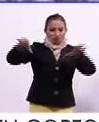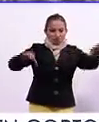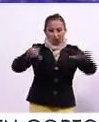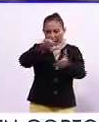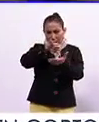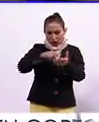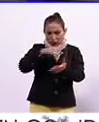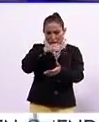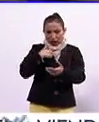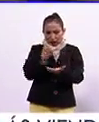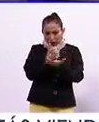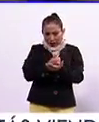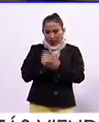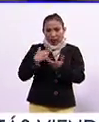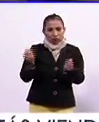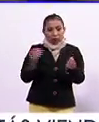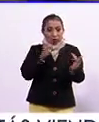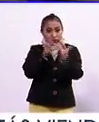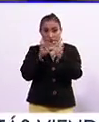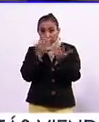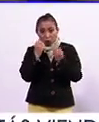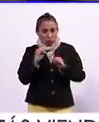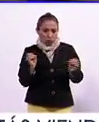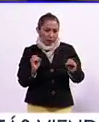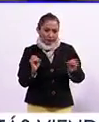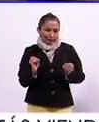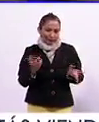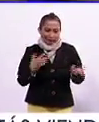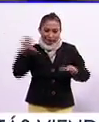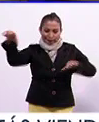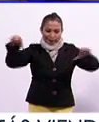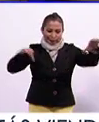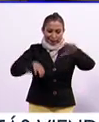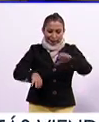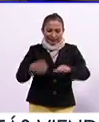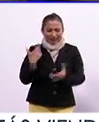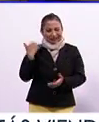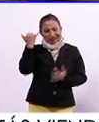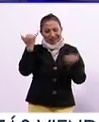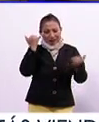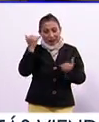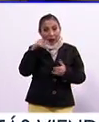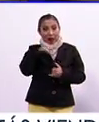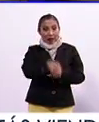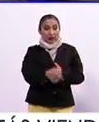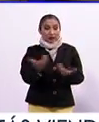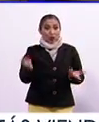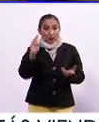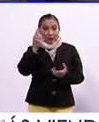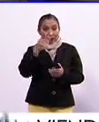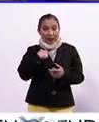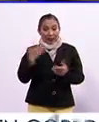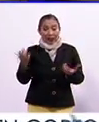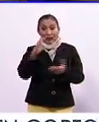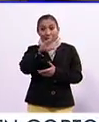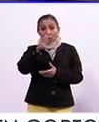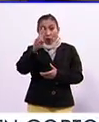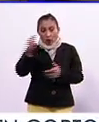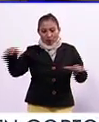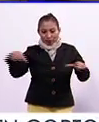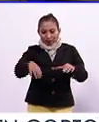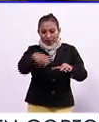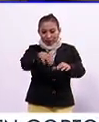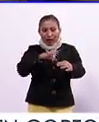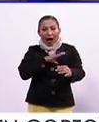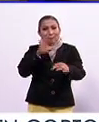en el centro. No teníamos mucha comunicación, lógicamente, pero Ciudad Universitaria viene a cumplir con ese objetivo. Ya empezamos a